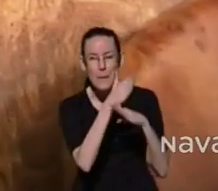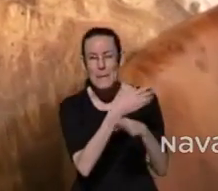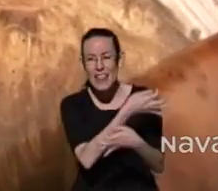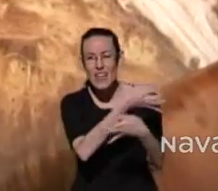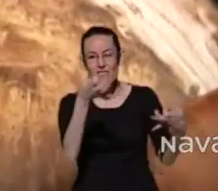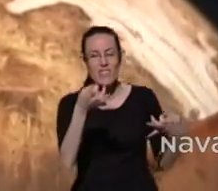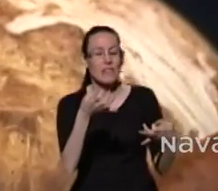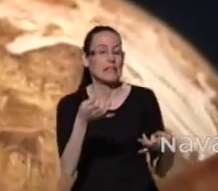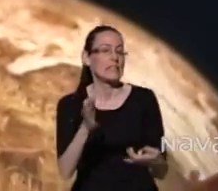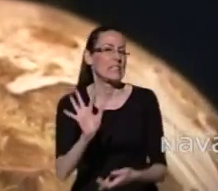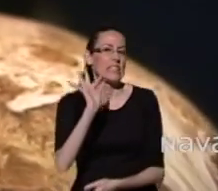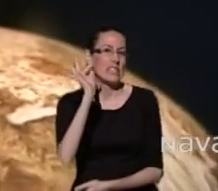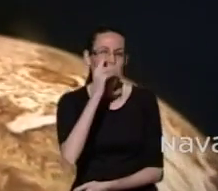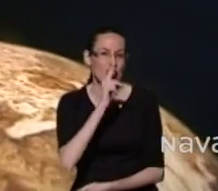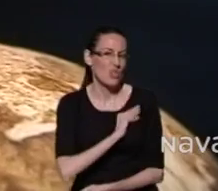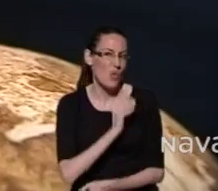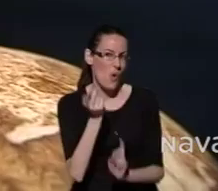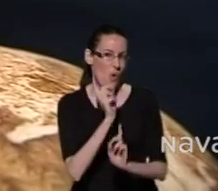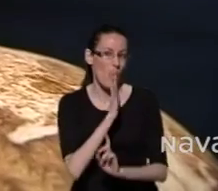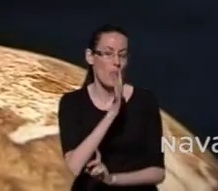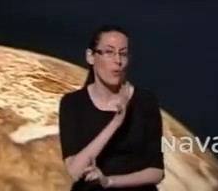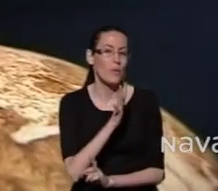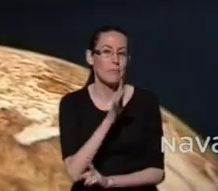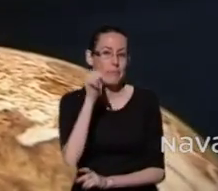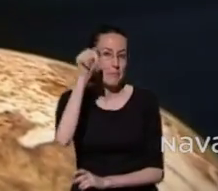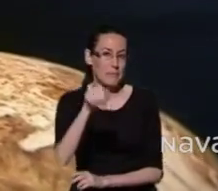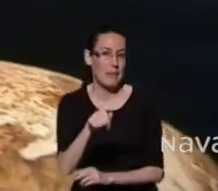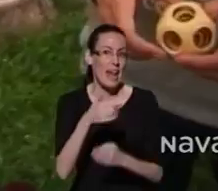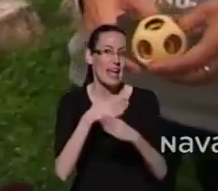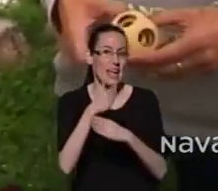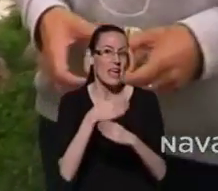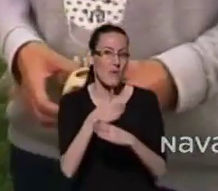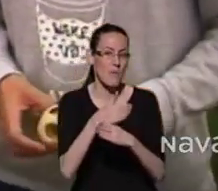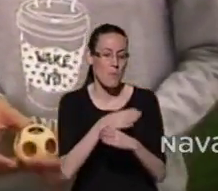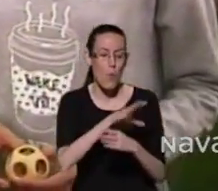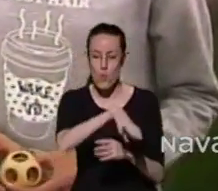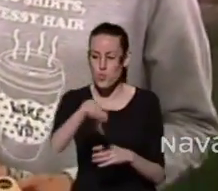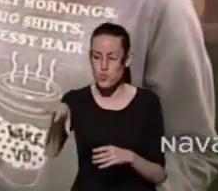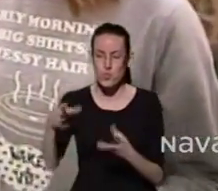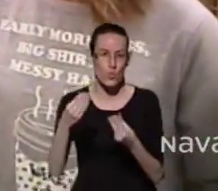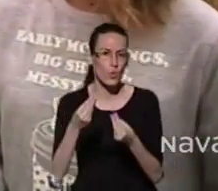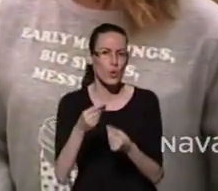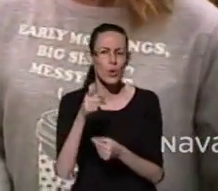tampoco vale la pena porque tienes piezas a punta pala. ¿Y a ti nunca te ha dado por el hacha?